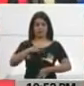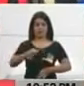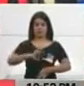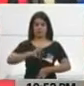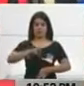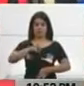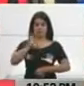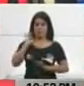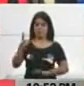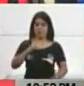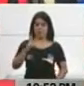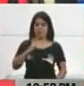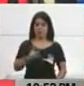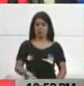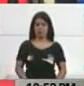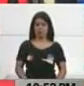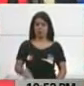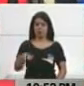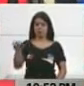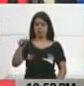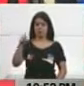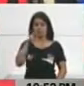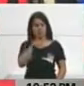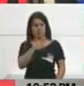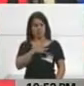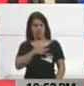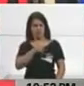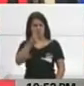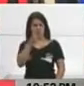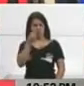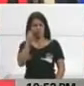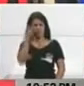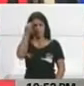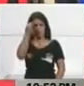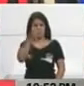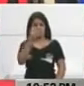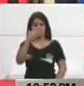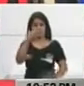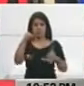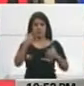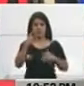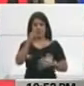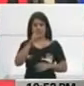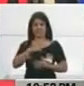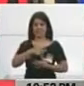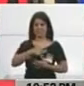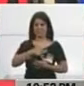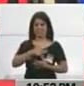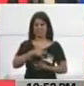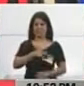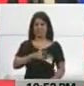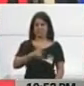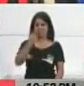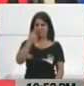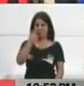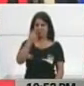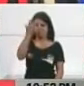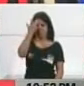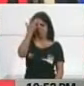No se quite esa chaqueta para que crea, la gente crea que con la chaqueta se está quitando 20 años. Ponte a creer, oíste. Ponte a